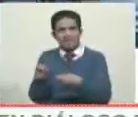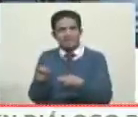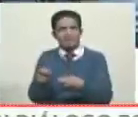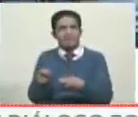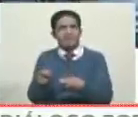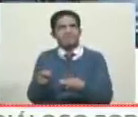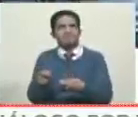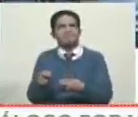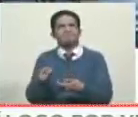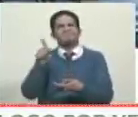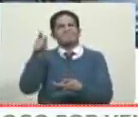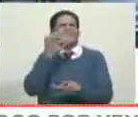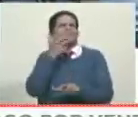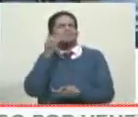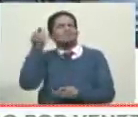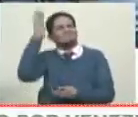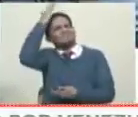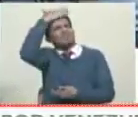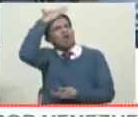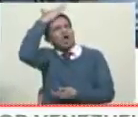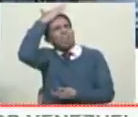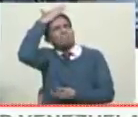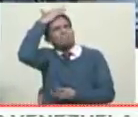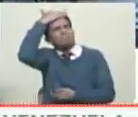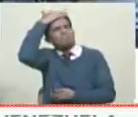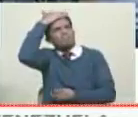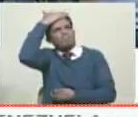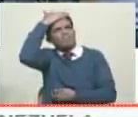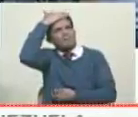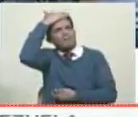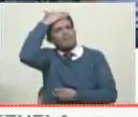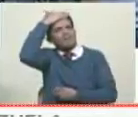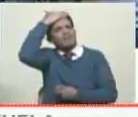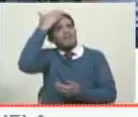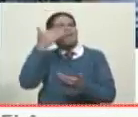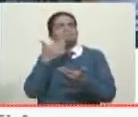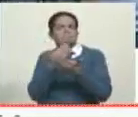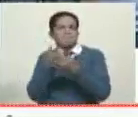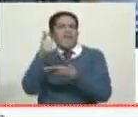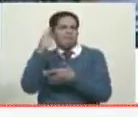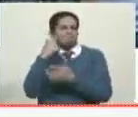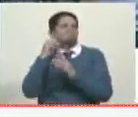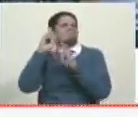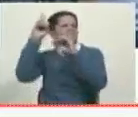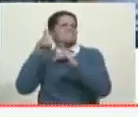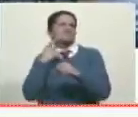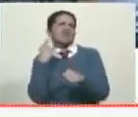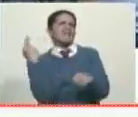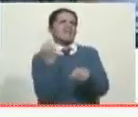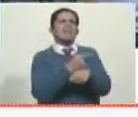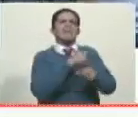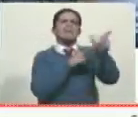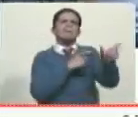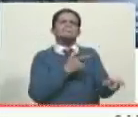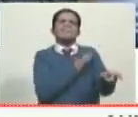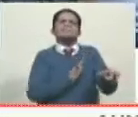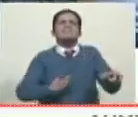emperador donald trump de eeuu puede pensar que él va a decidir quién es el presidente los venezolanos